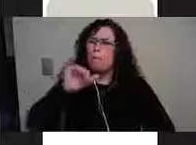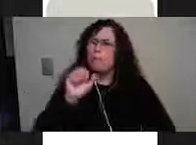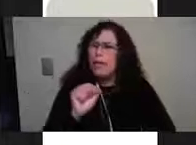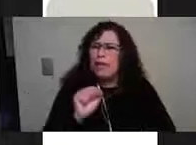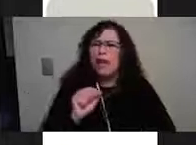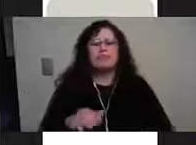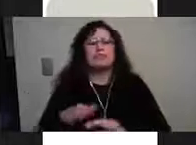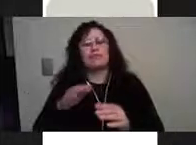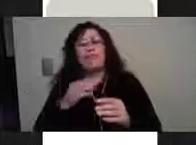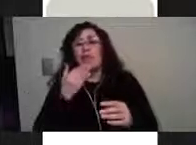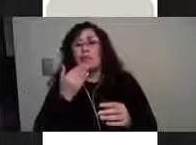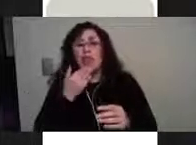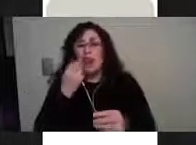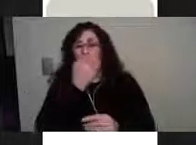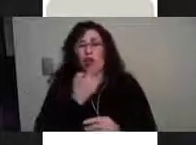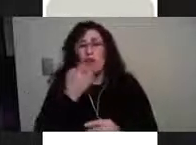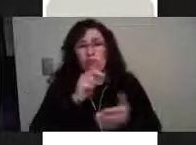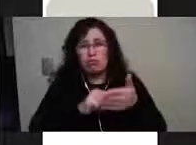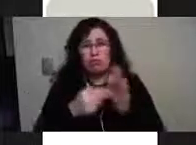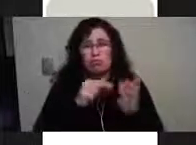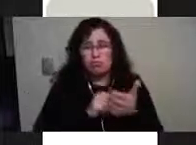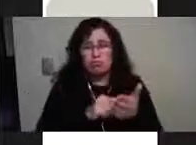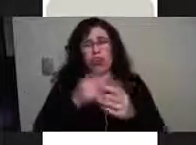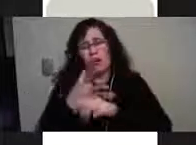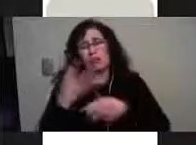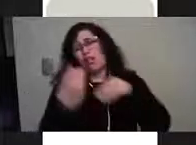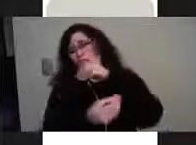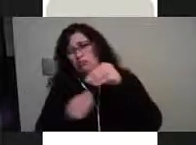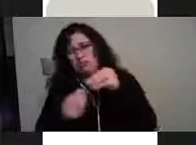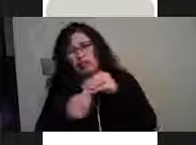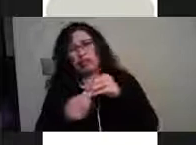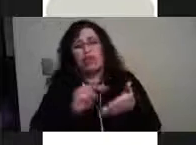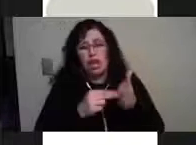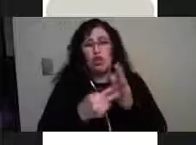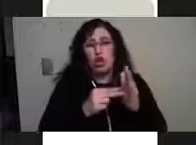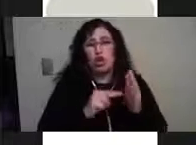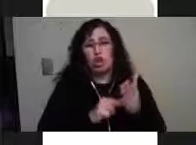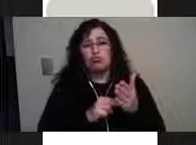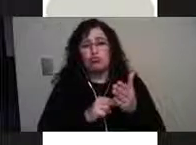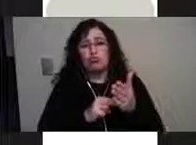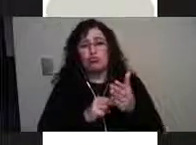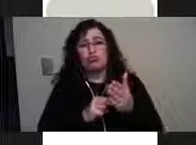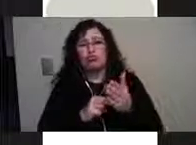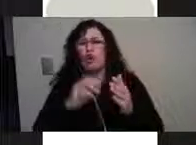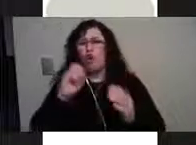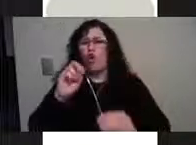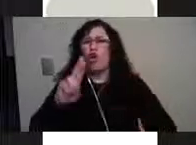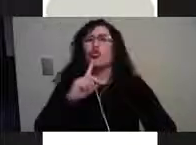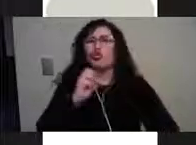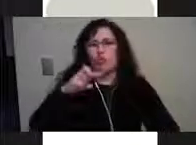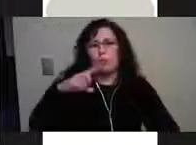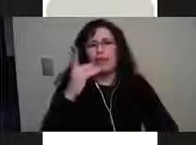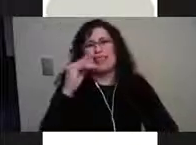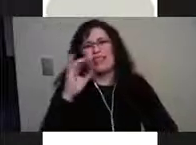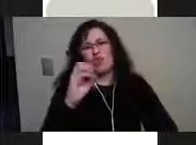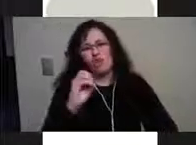tanto comprensivo como expresivo o mixto, ¿ya? Trastornos ortopédicos, como lo que vimos, ¿cierto? Bueno, todavía no